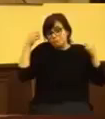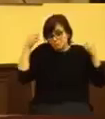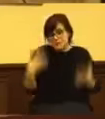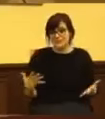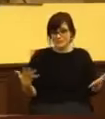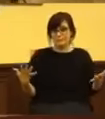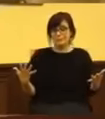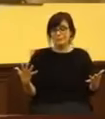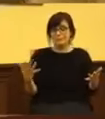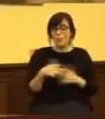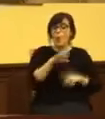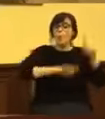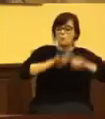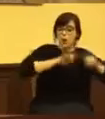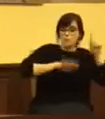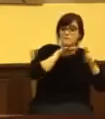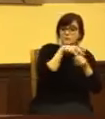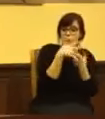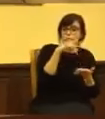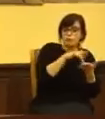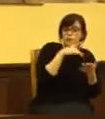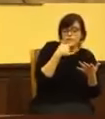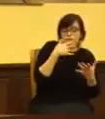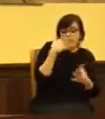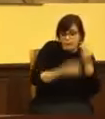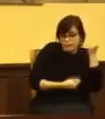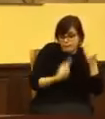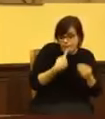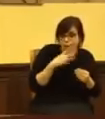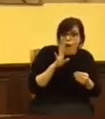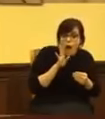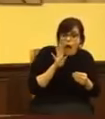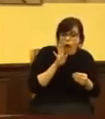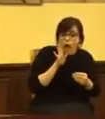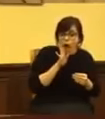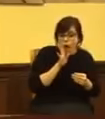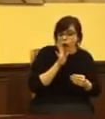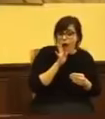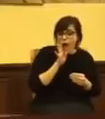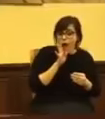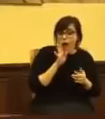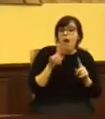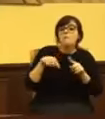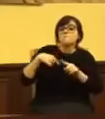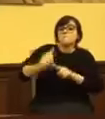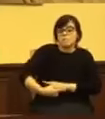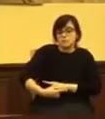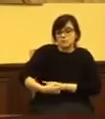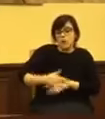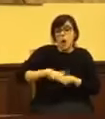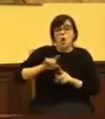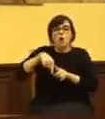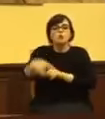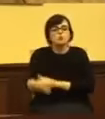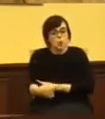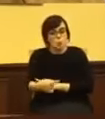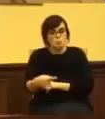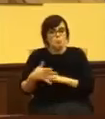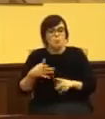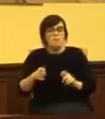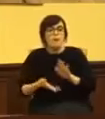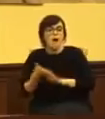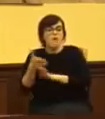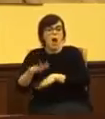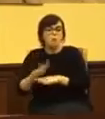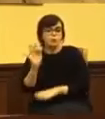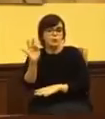de un problema, de una situación, de un error primigenio y se ha llegado a unas conclusiones que pueden ser